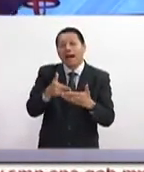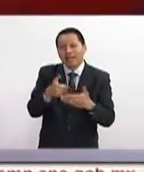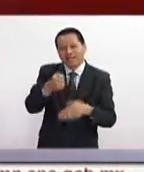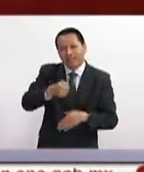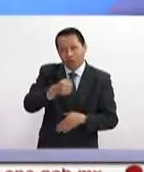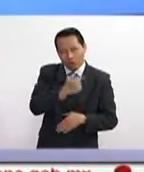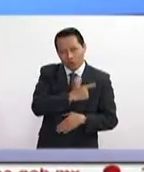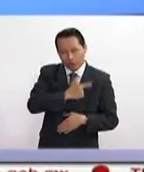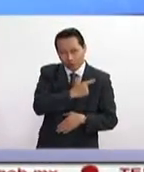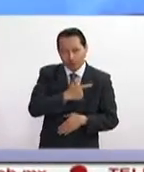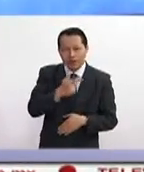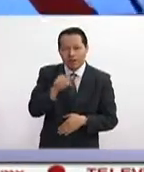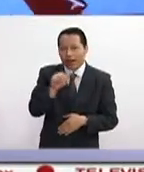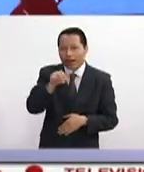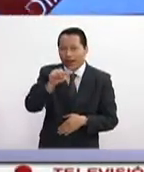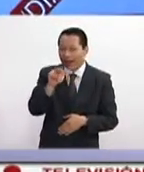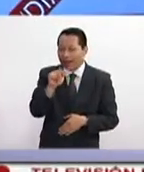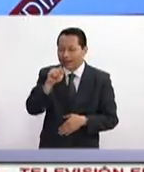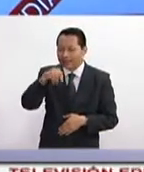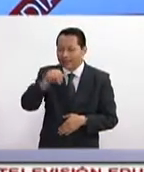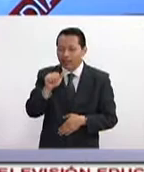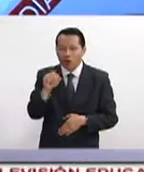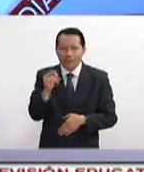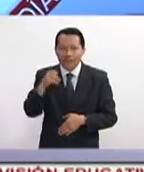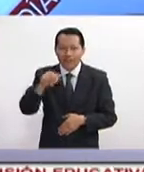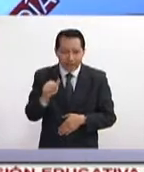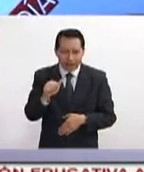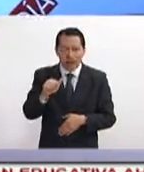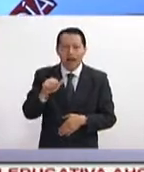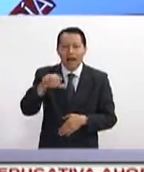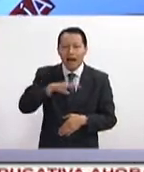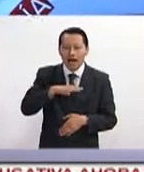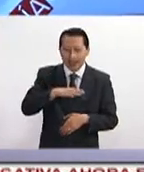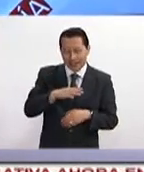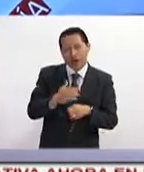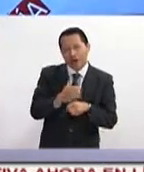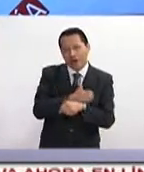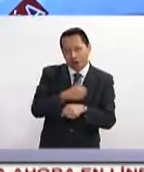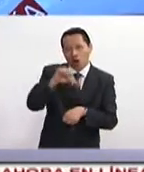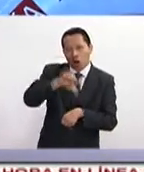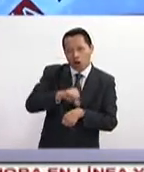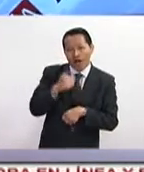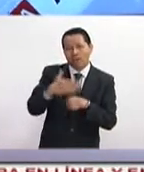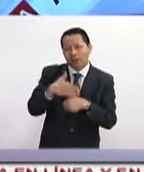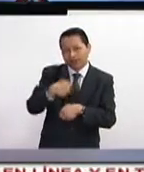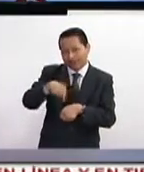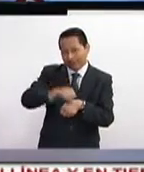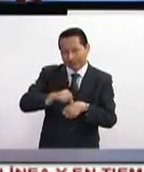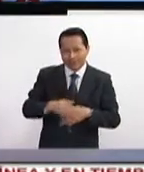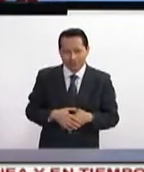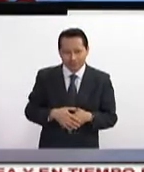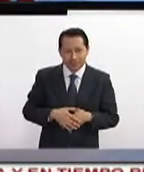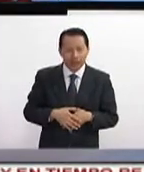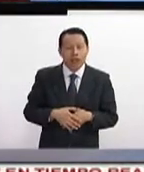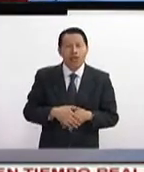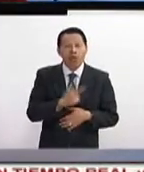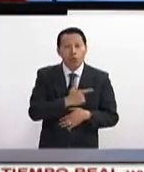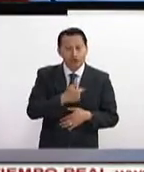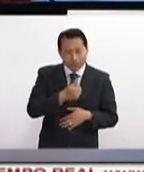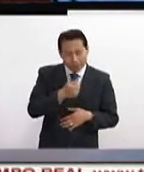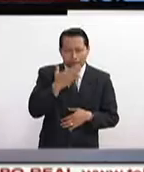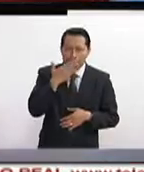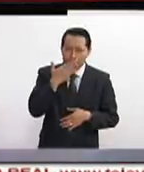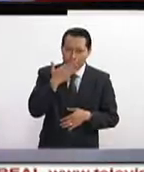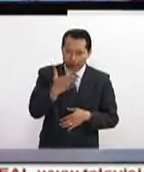con mucho gusto a Ana Cristina Olvera, quien nos acompañará hoy y la próxima semana. Ana Cris, ¿cómo estás? Es un placer saludarte. Muy bien, Omar, qué placer me